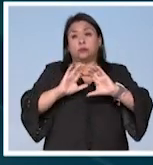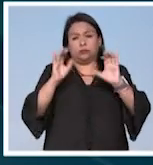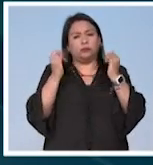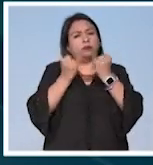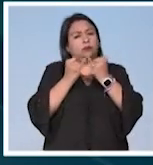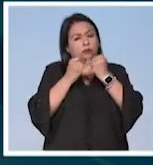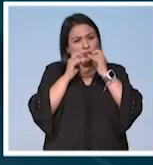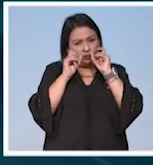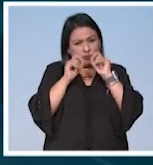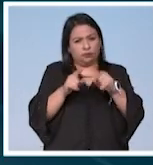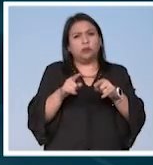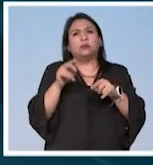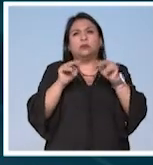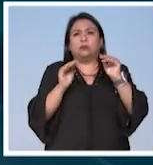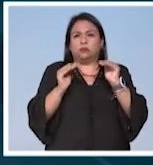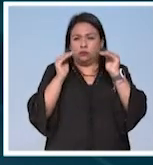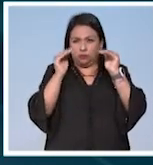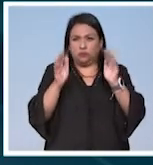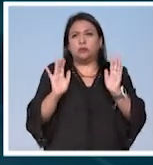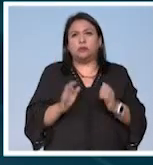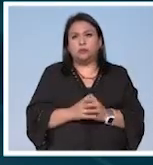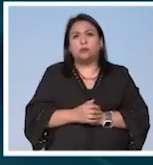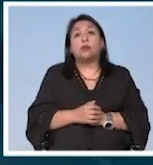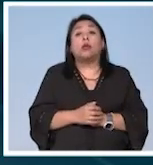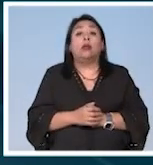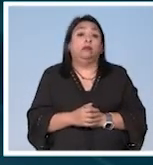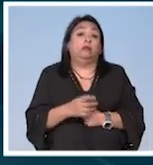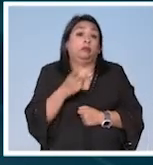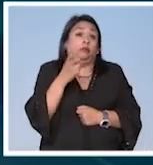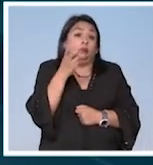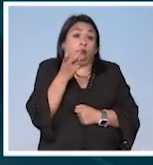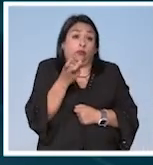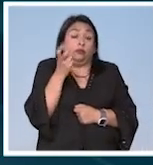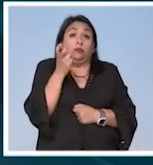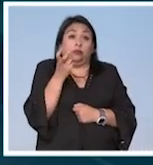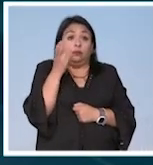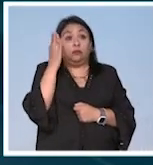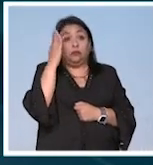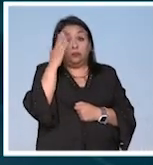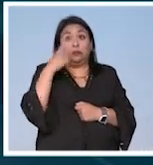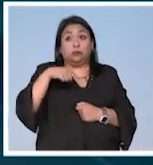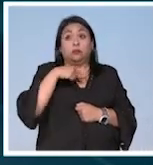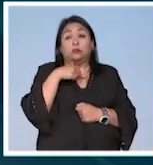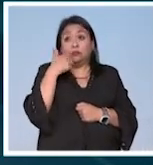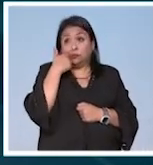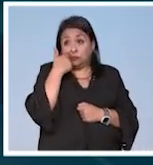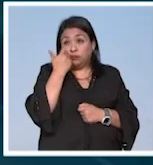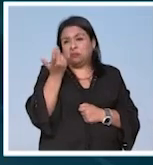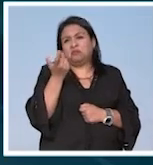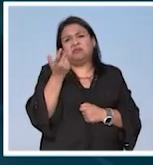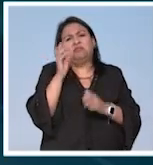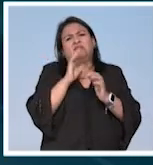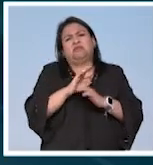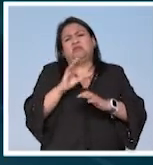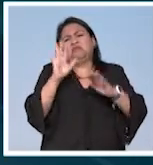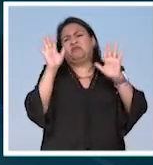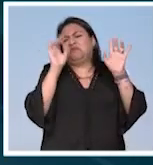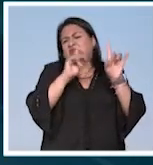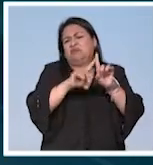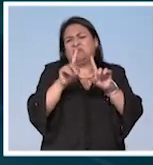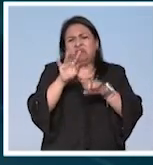también de alto nivel eh eso es lo que lo que principalmente buscamos y los temas pueden ser